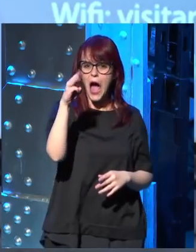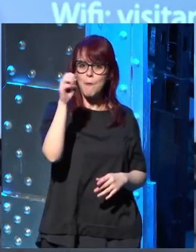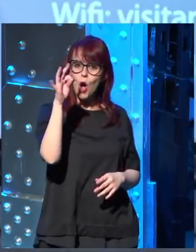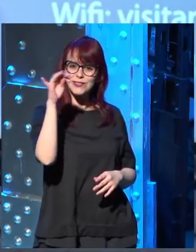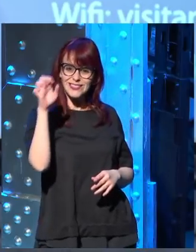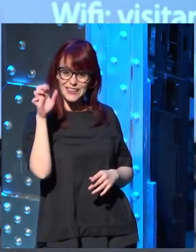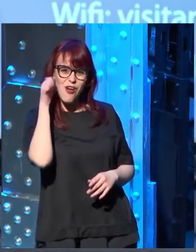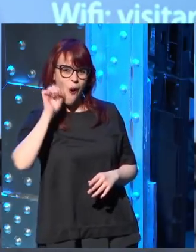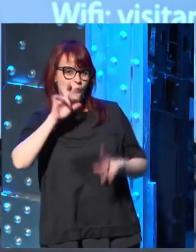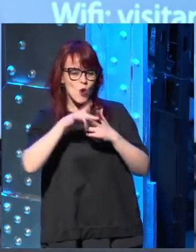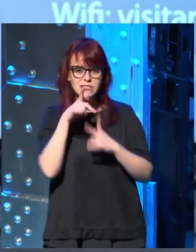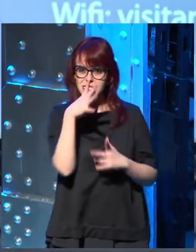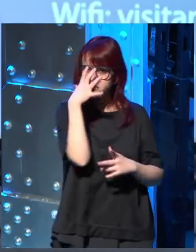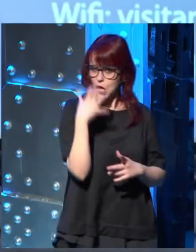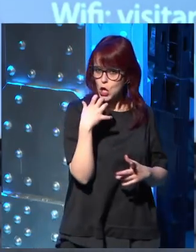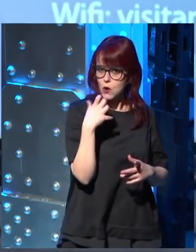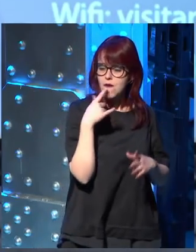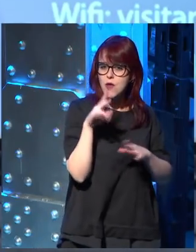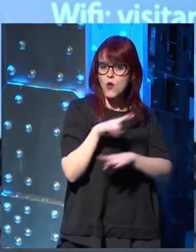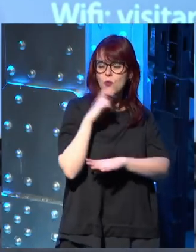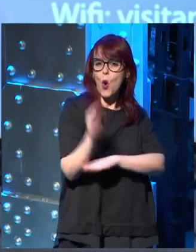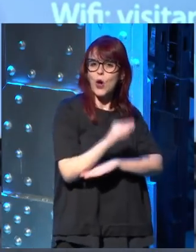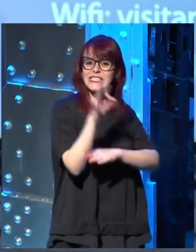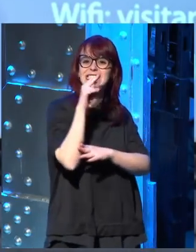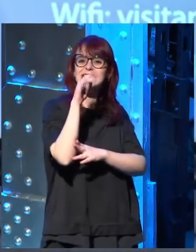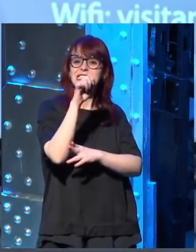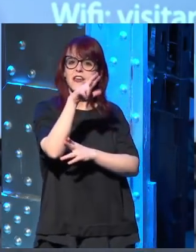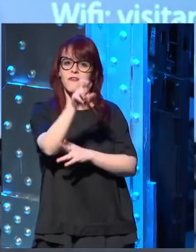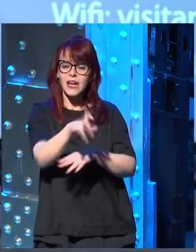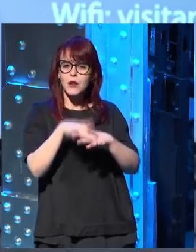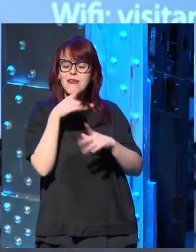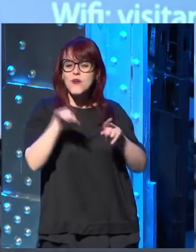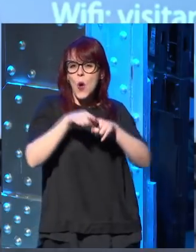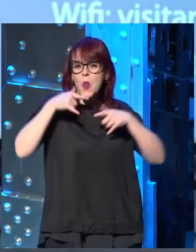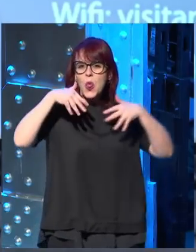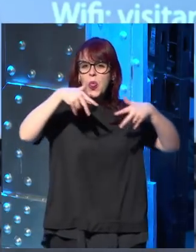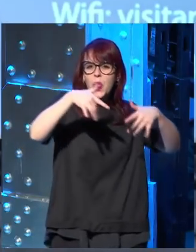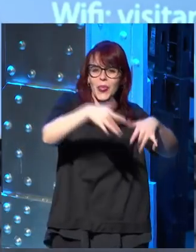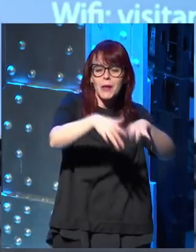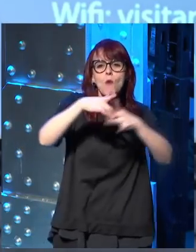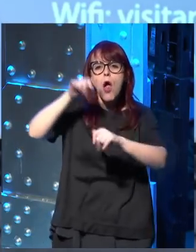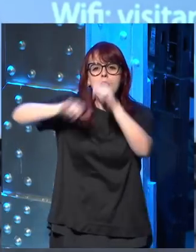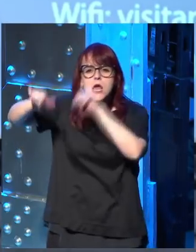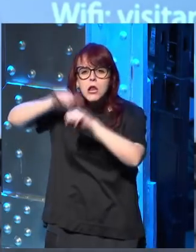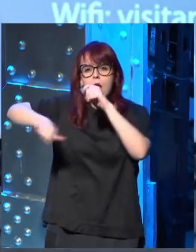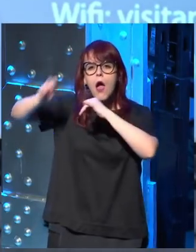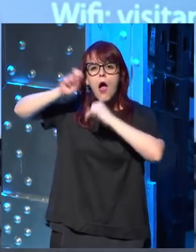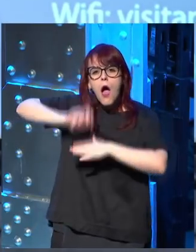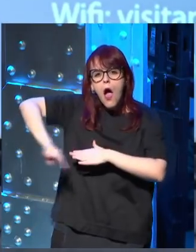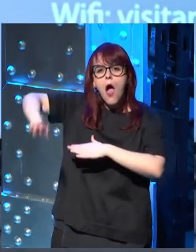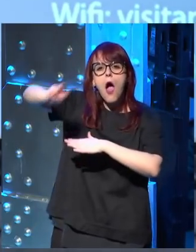los zapatos serios pero descuidados que llevarían a John Cheever como un sonámbulo sin voluntad hacia las tiendas de licores.